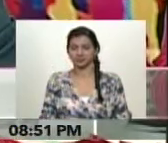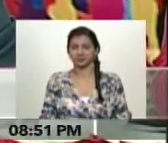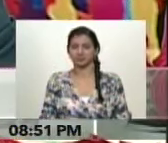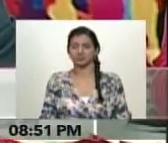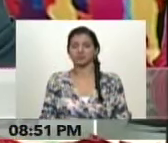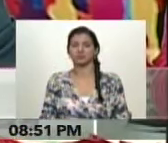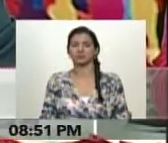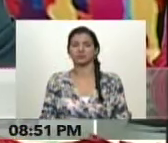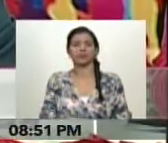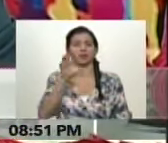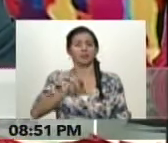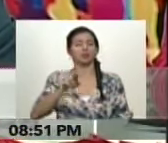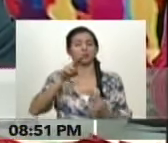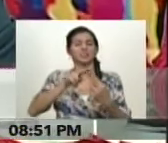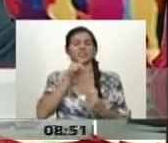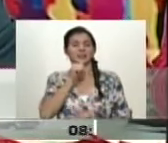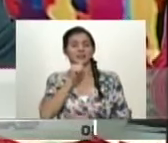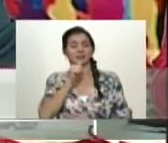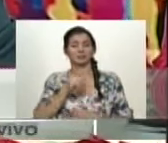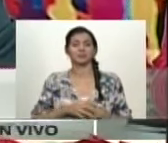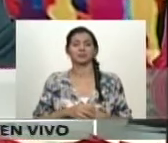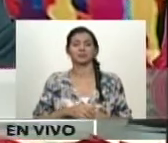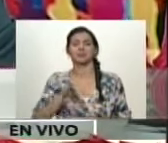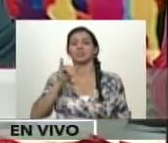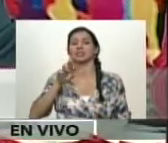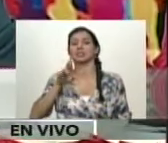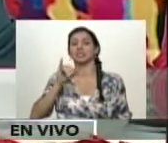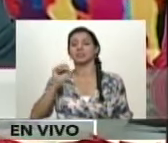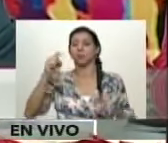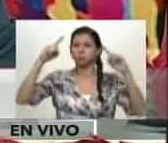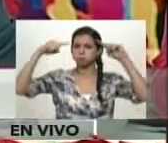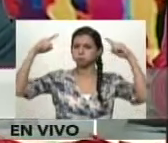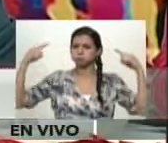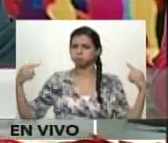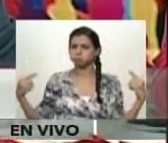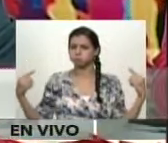En el Estado Táchira, la camarada Iris Varela.